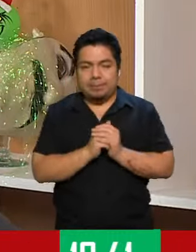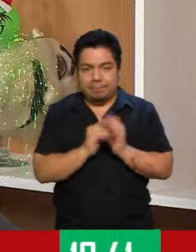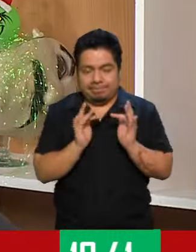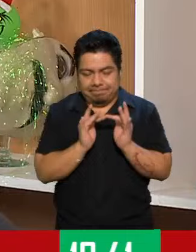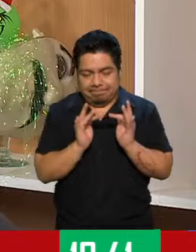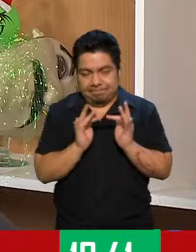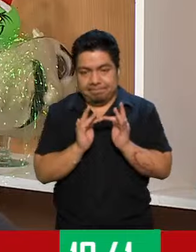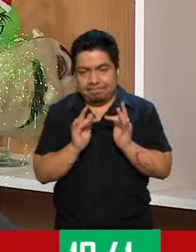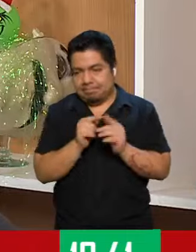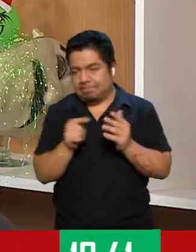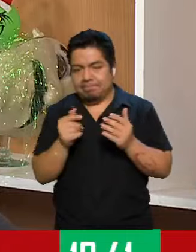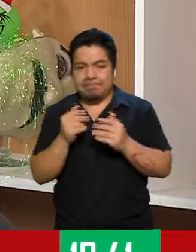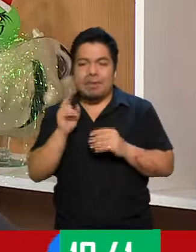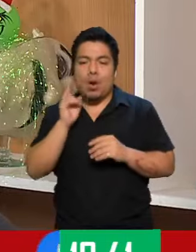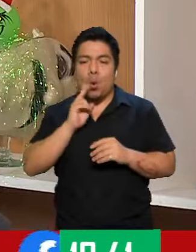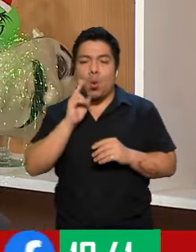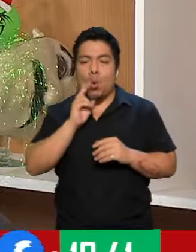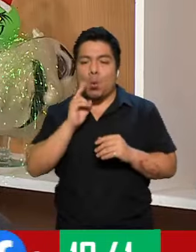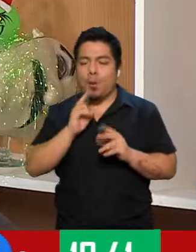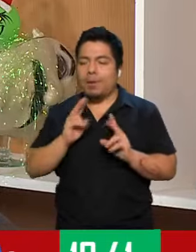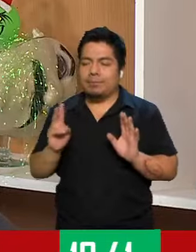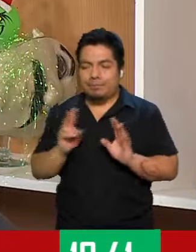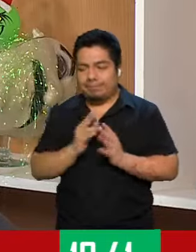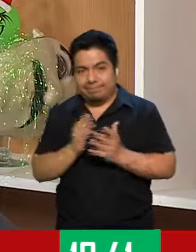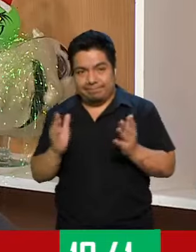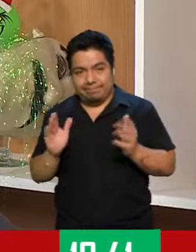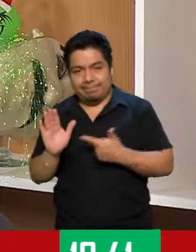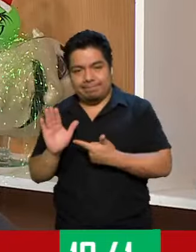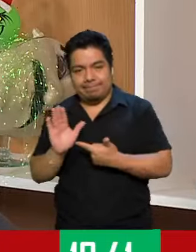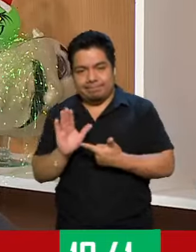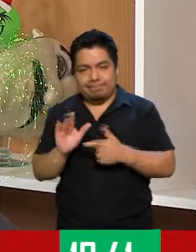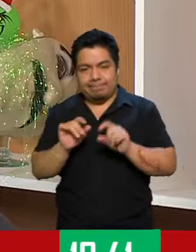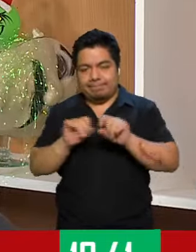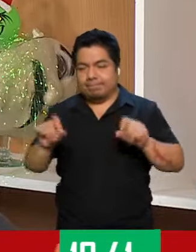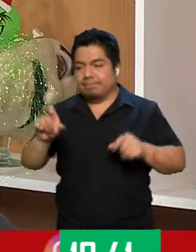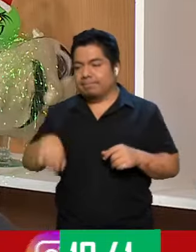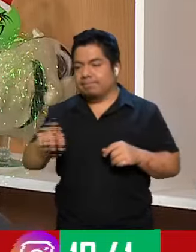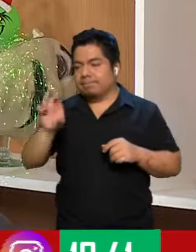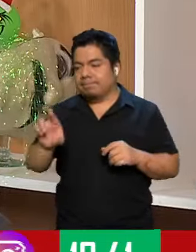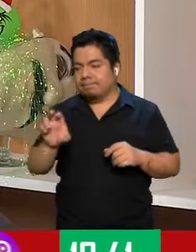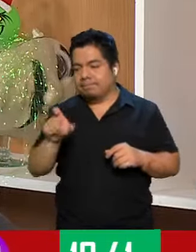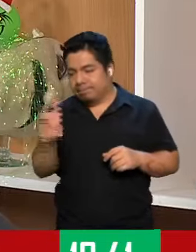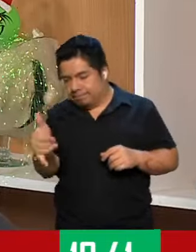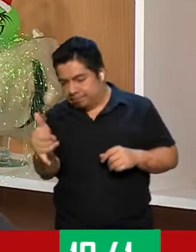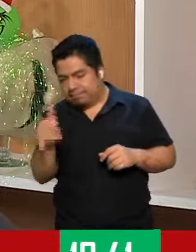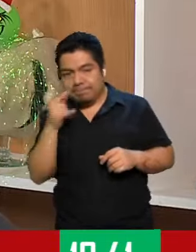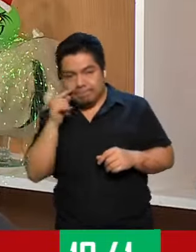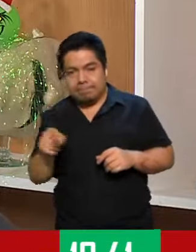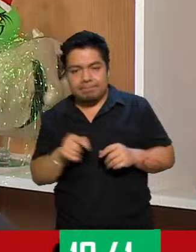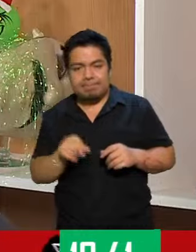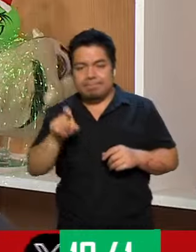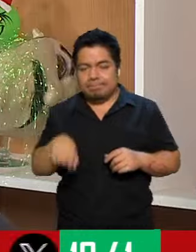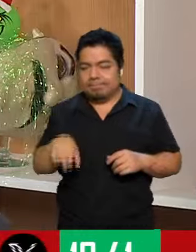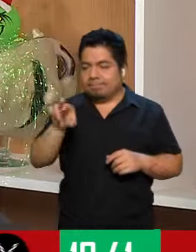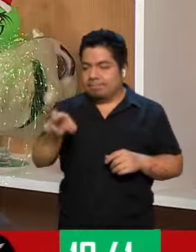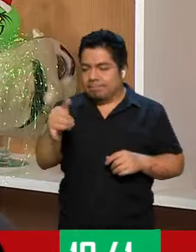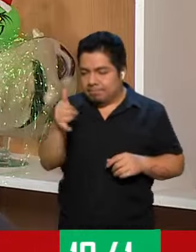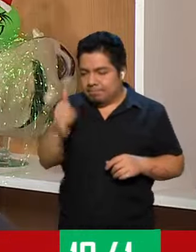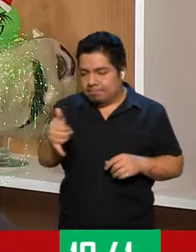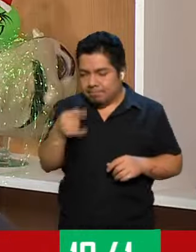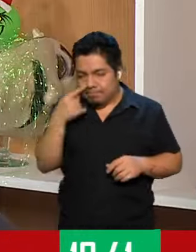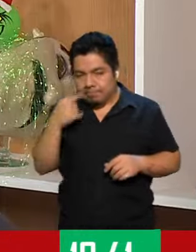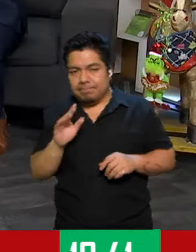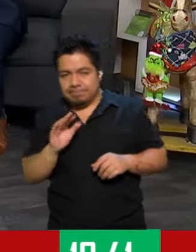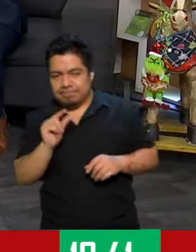saber. De hecho, saber. Cualquiera, a ver si se alcanza a ver la pantalla, que capturen este código QR que se encuentra por aquí. A ver. Ahorita si lo